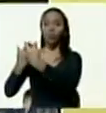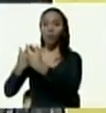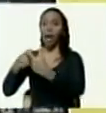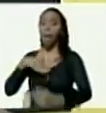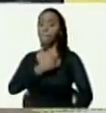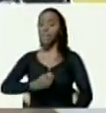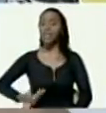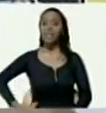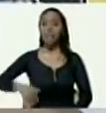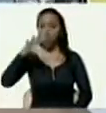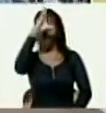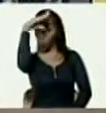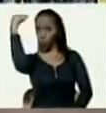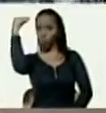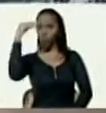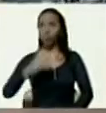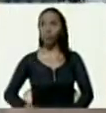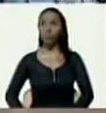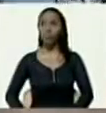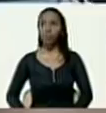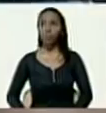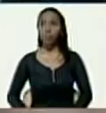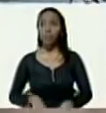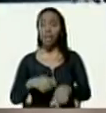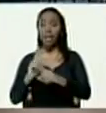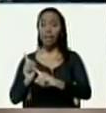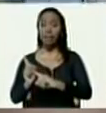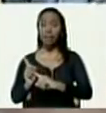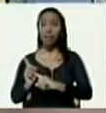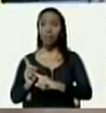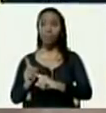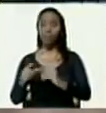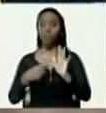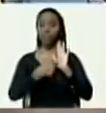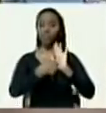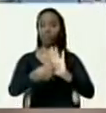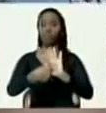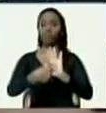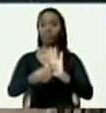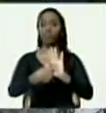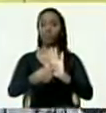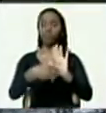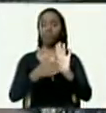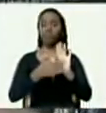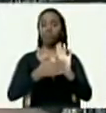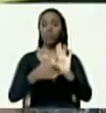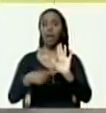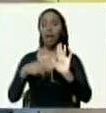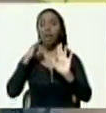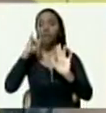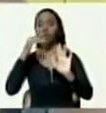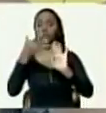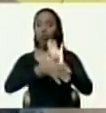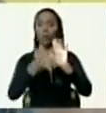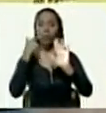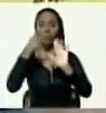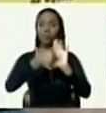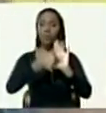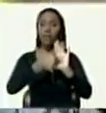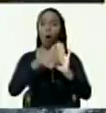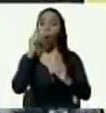presidente Donald Trump. Este Lev Parnas señala, y lo refleja la nota de Reuters, que